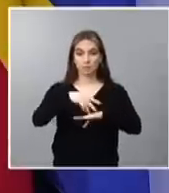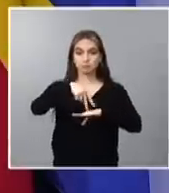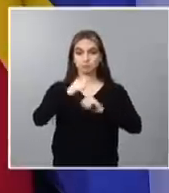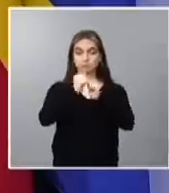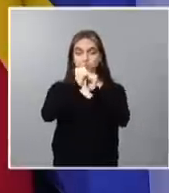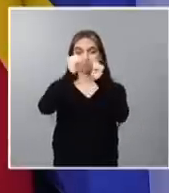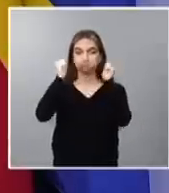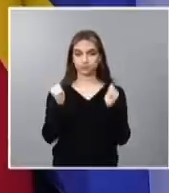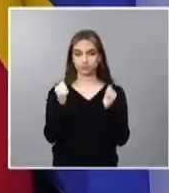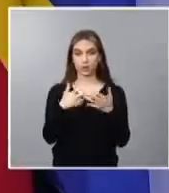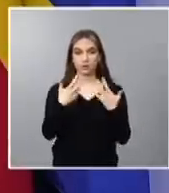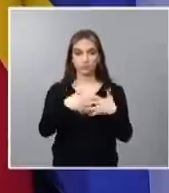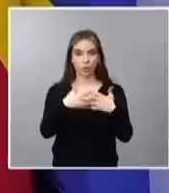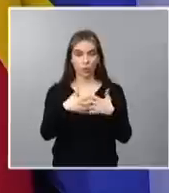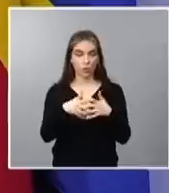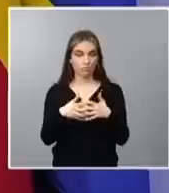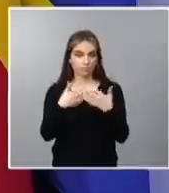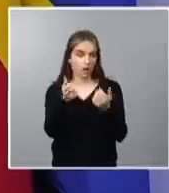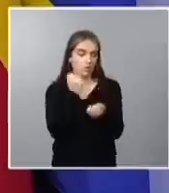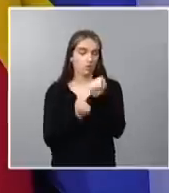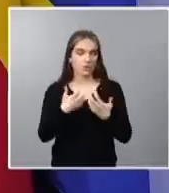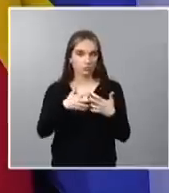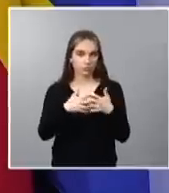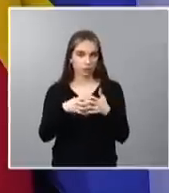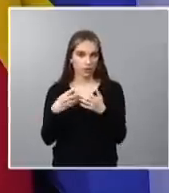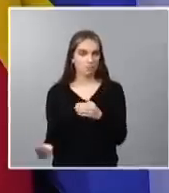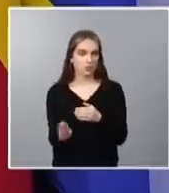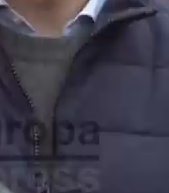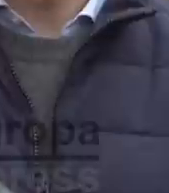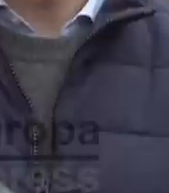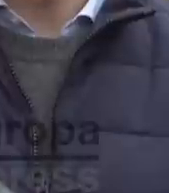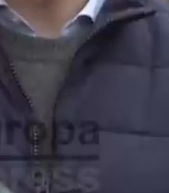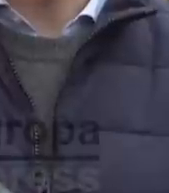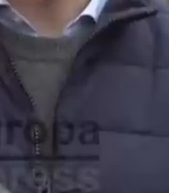fiscalidad del PSOE. Es decir, que va a subir todos los impuestos.